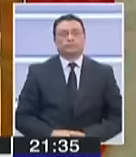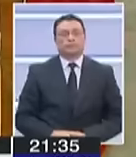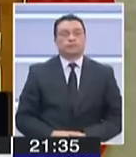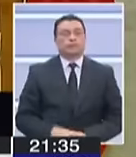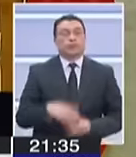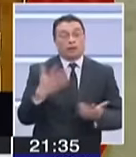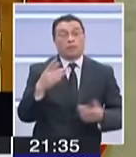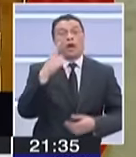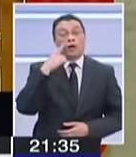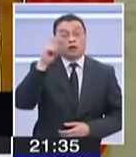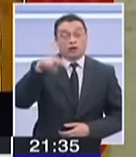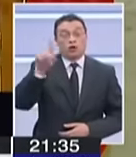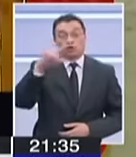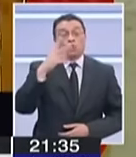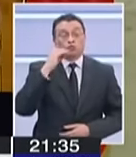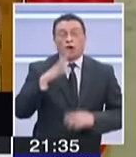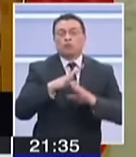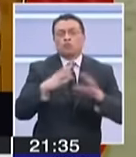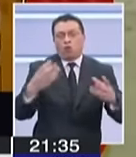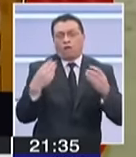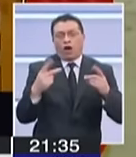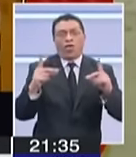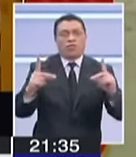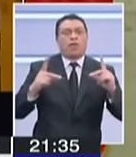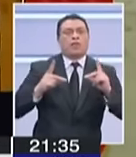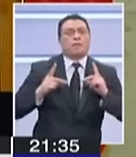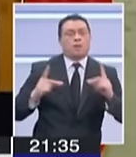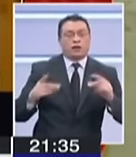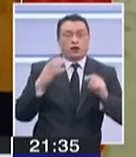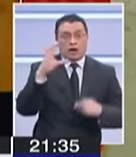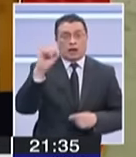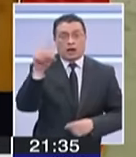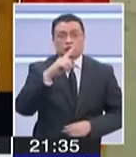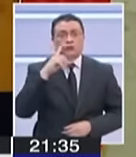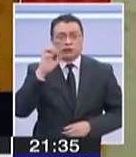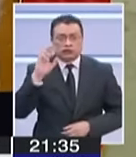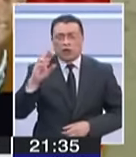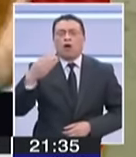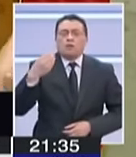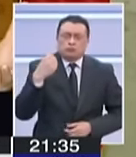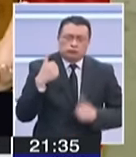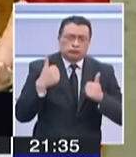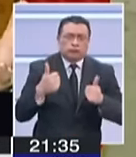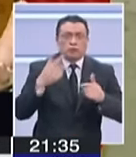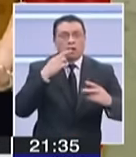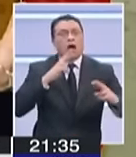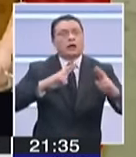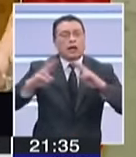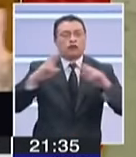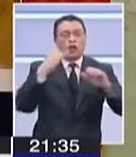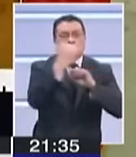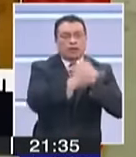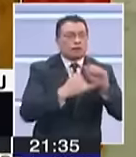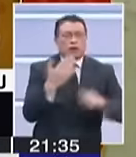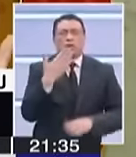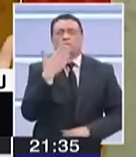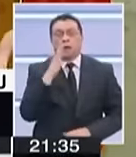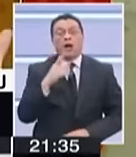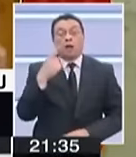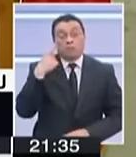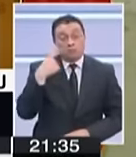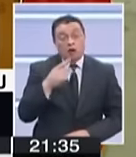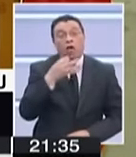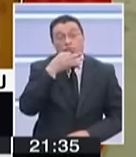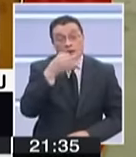Bueno, José Miguel Insulza ha sido un gran diplomático, fue un gran canciller, un hombre de toda la vida vinculado a las relaciones internacionales. Pero digámoslo